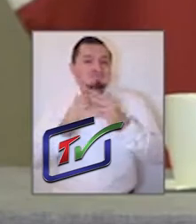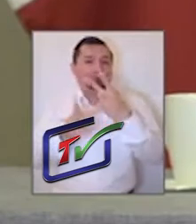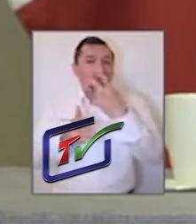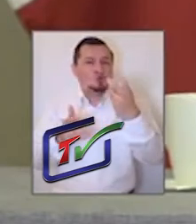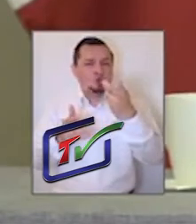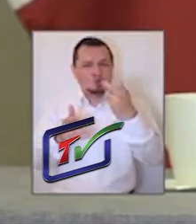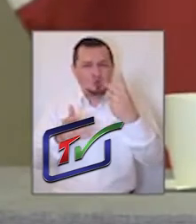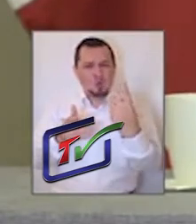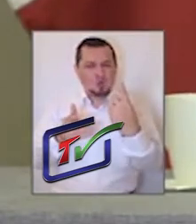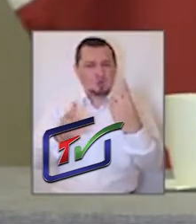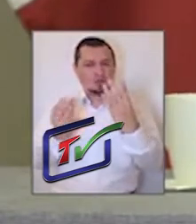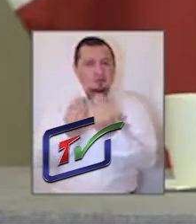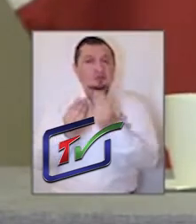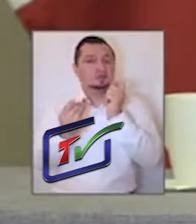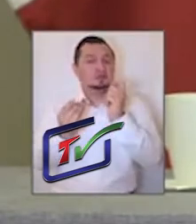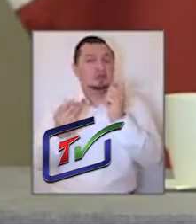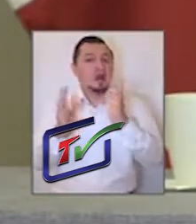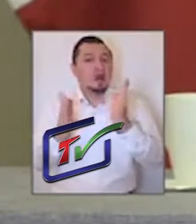salud tuvo